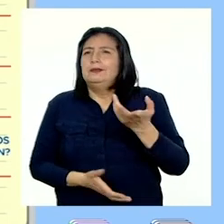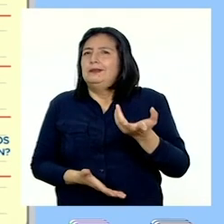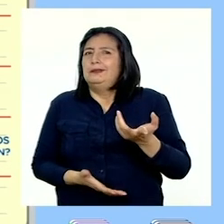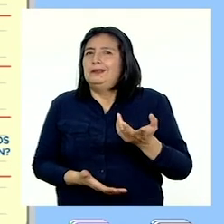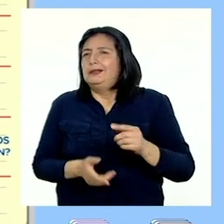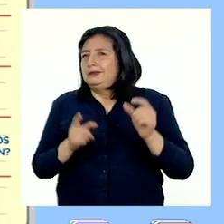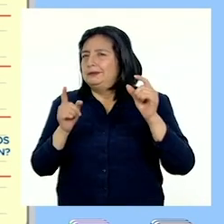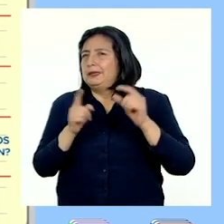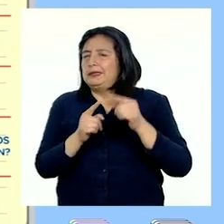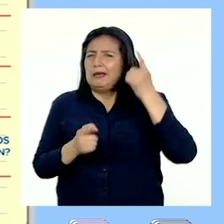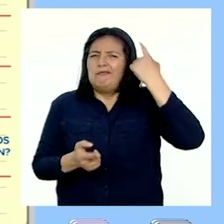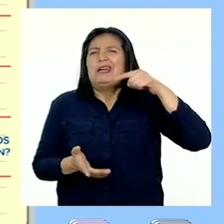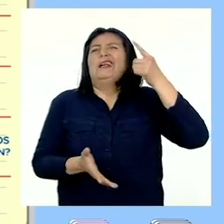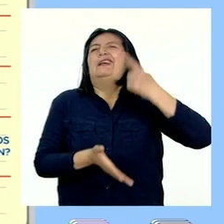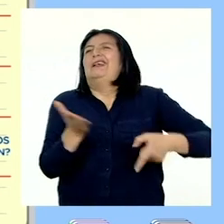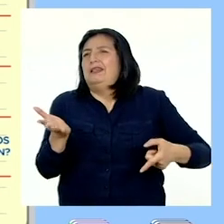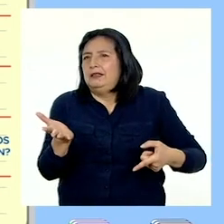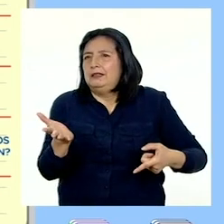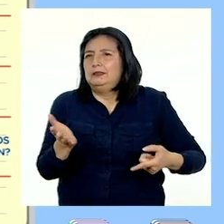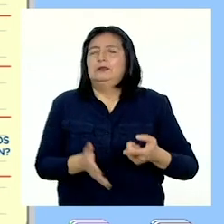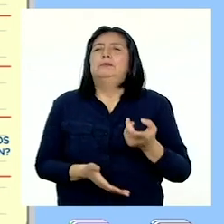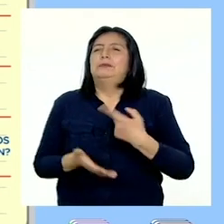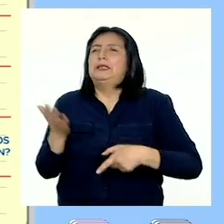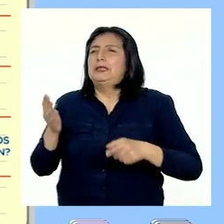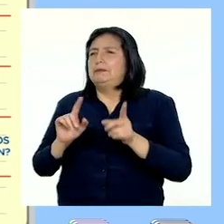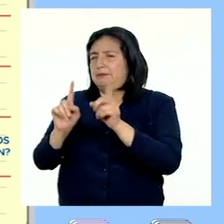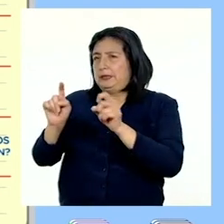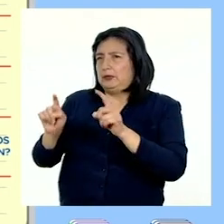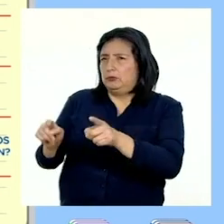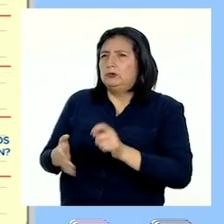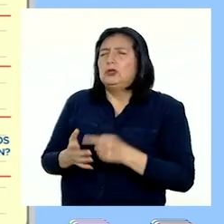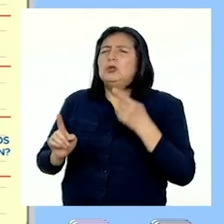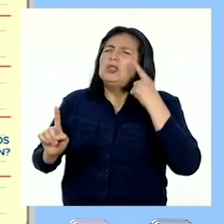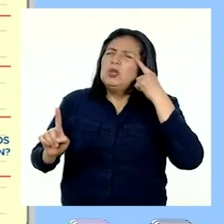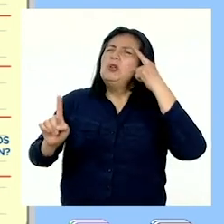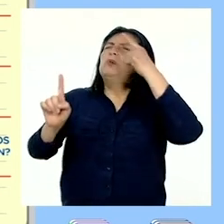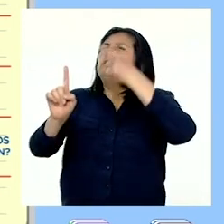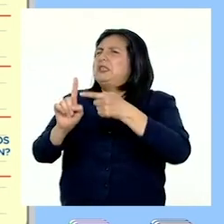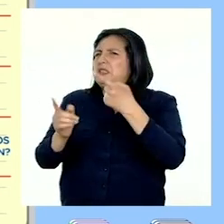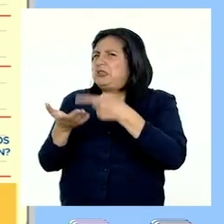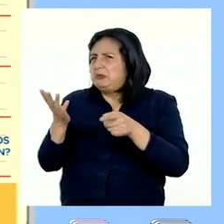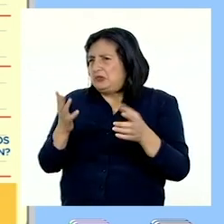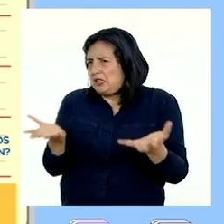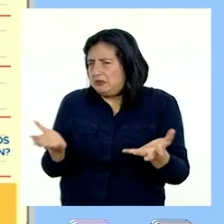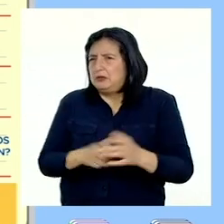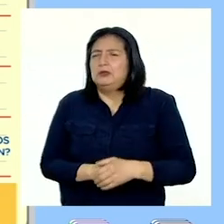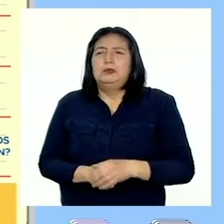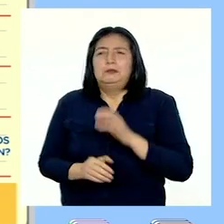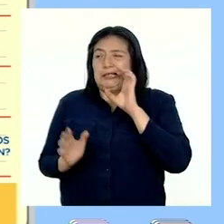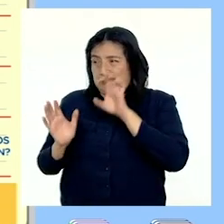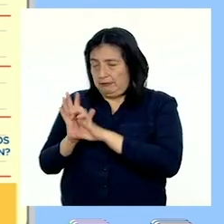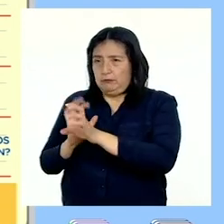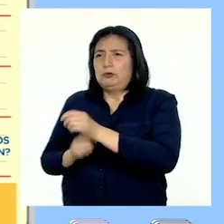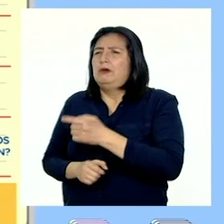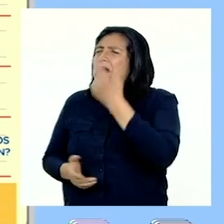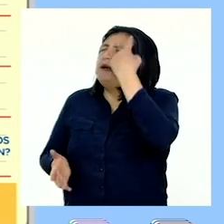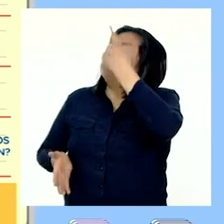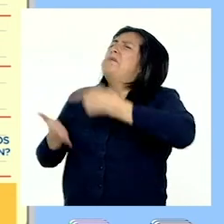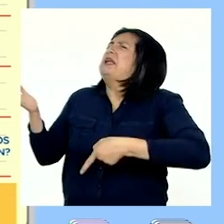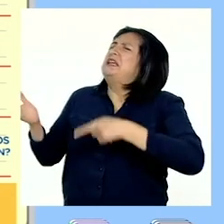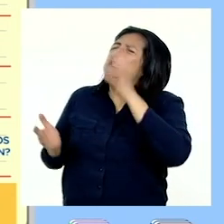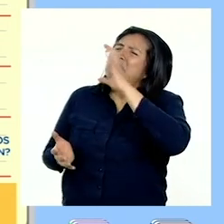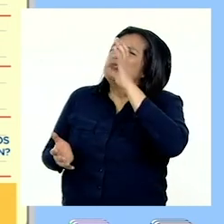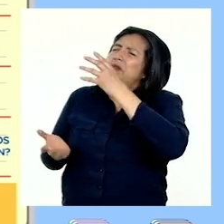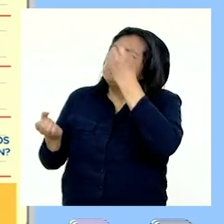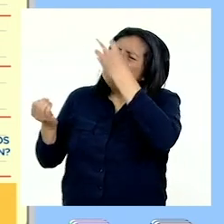la expresión ¿para qué? Sirve para preguntar por el propósito o finalidad de algo, como en ¿para qué